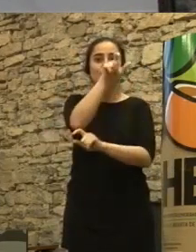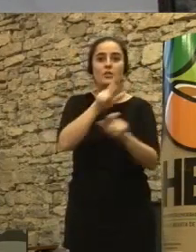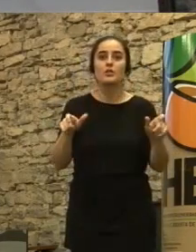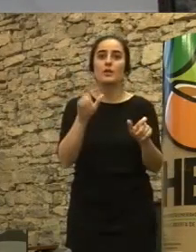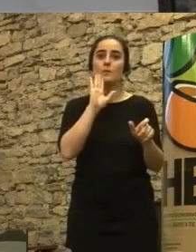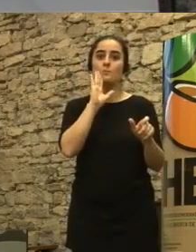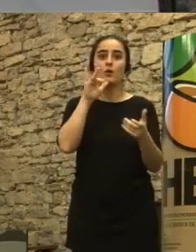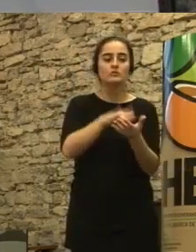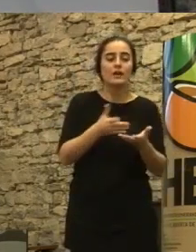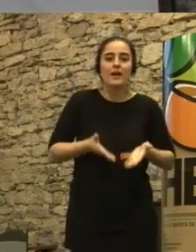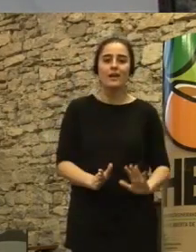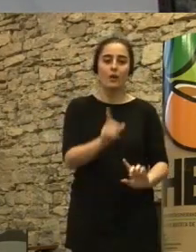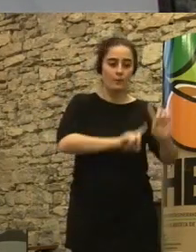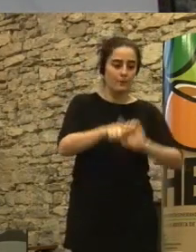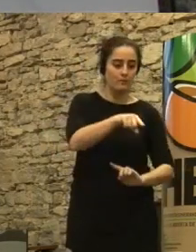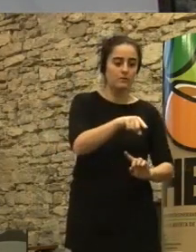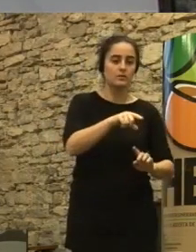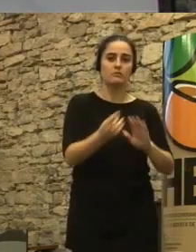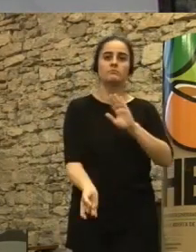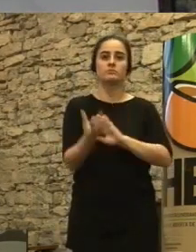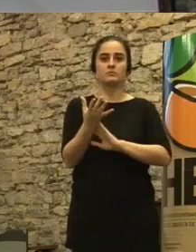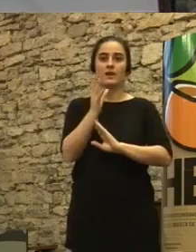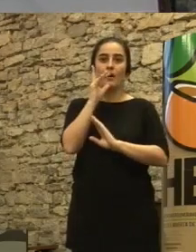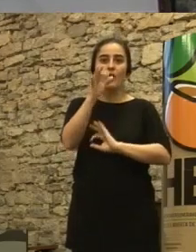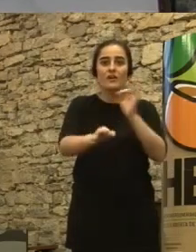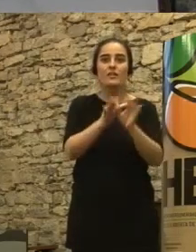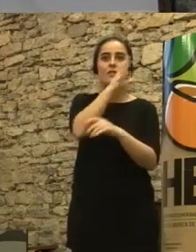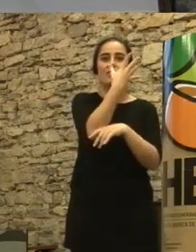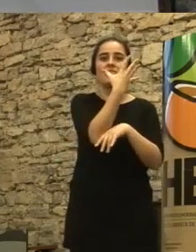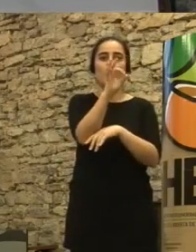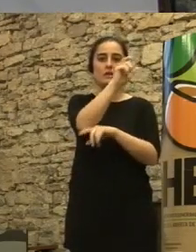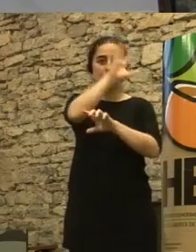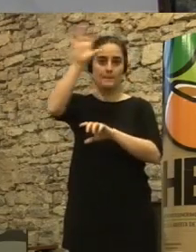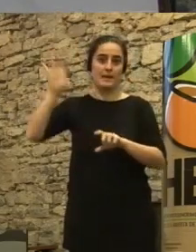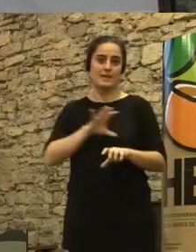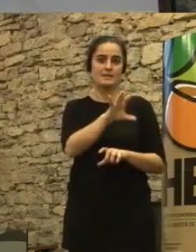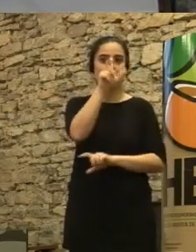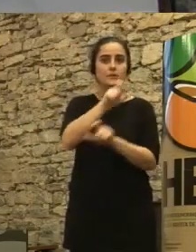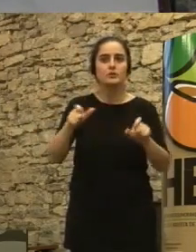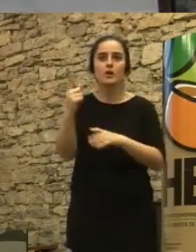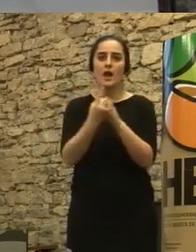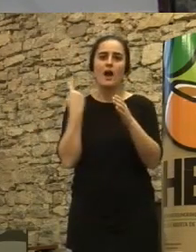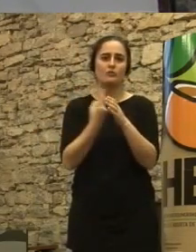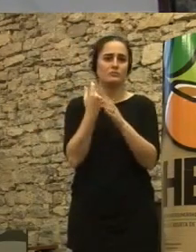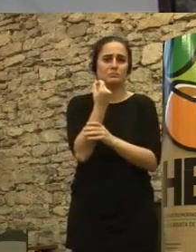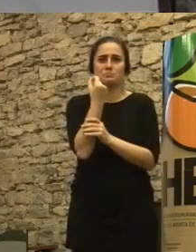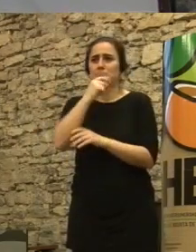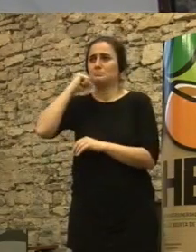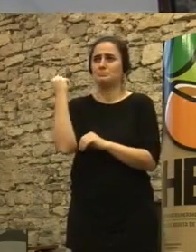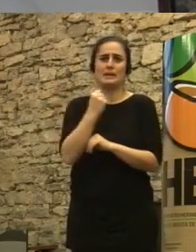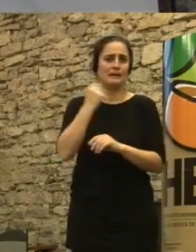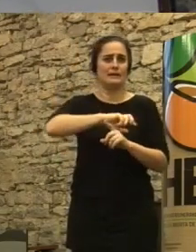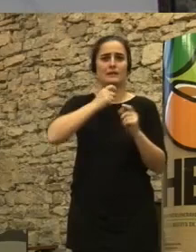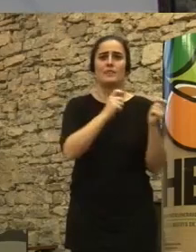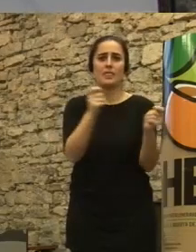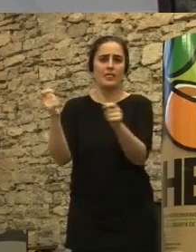el problema. Entonces, ahora tiene una organización en 50 países y da empleo a personas con autismo miles y miles. Ha ido a Silicon Valley a